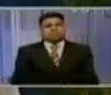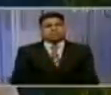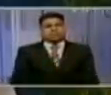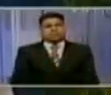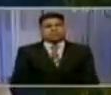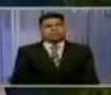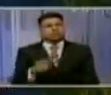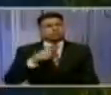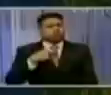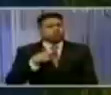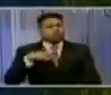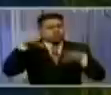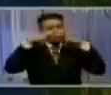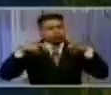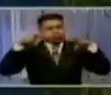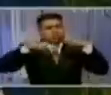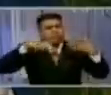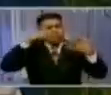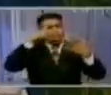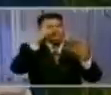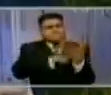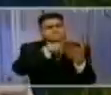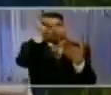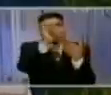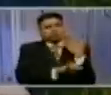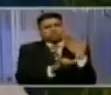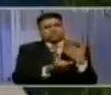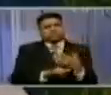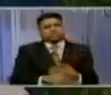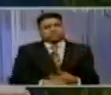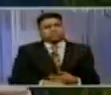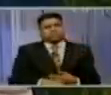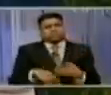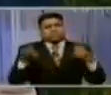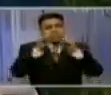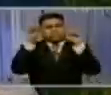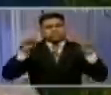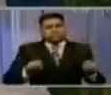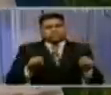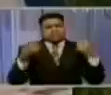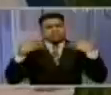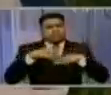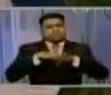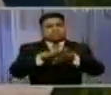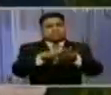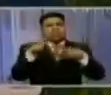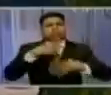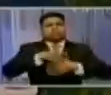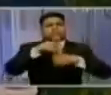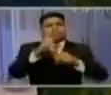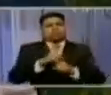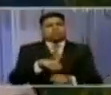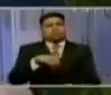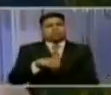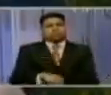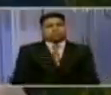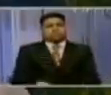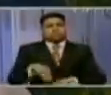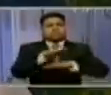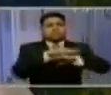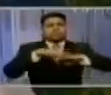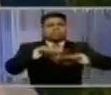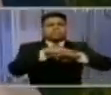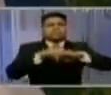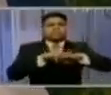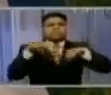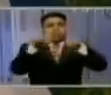el proyecto de creación del Sistema Integrado de Salud del Ministerio del Poder Popular para